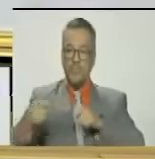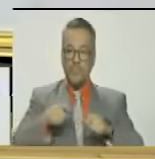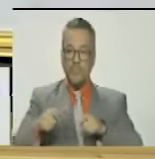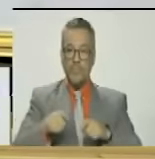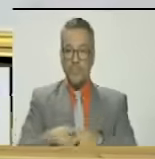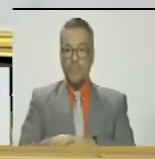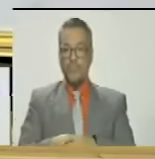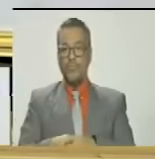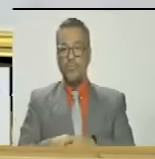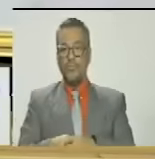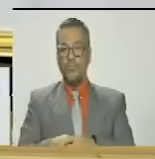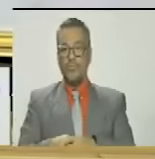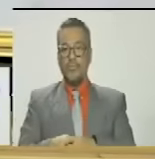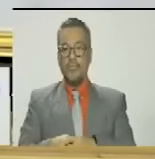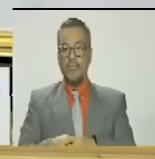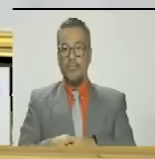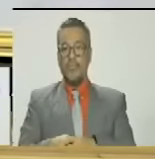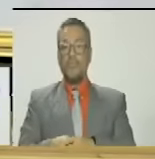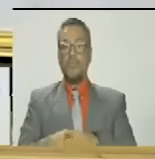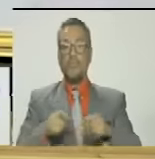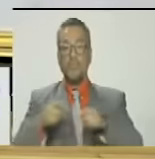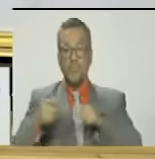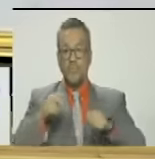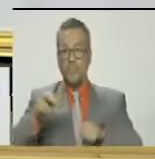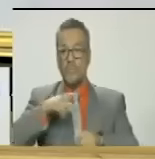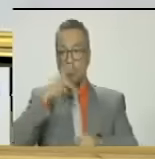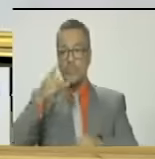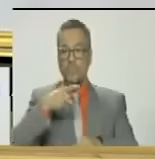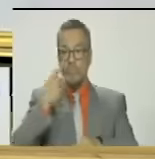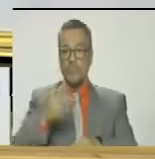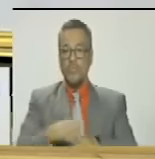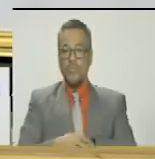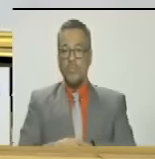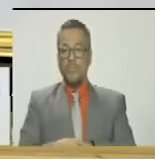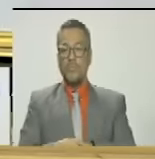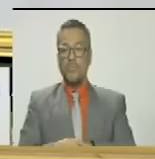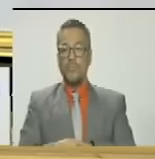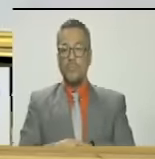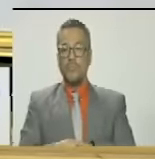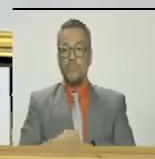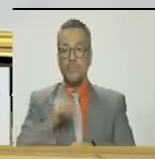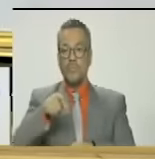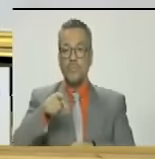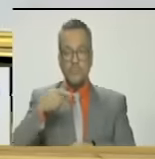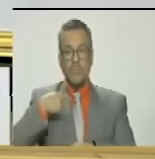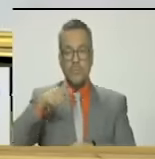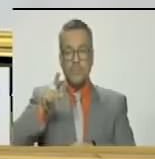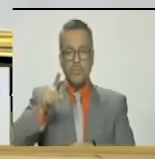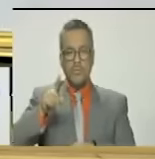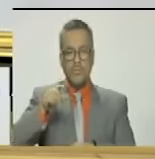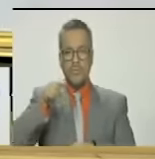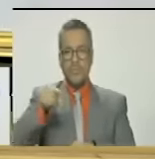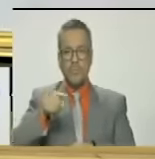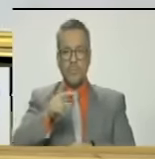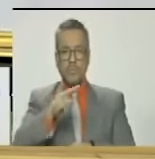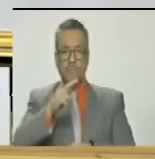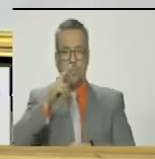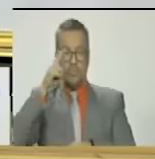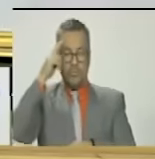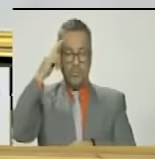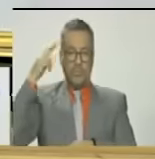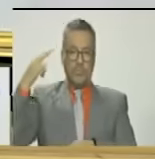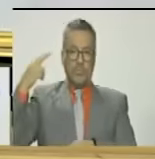para la acción política, y si de algo tenemos que